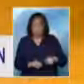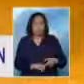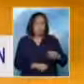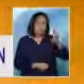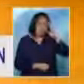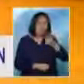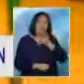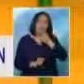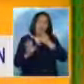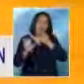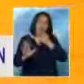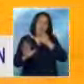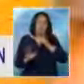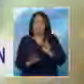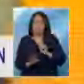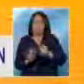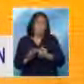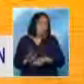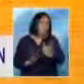la orden de la policía.